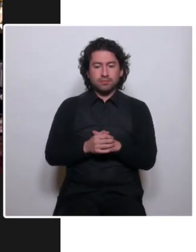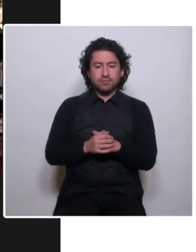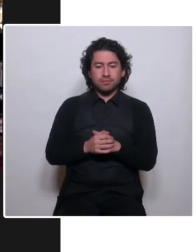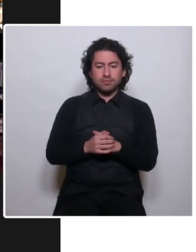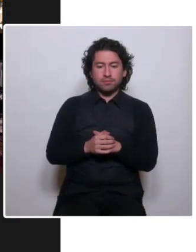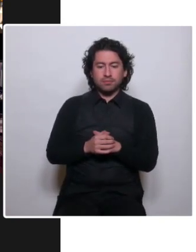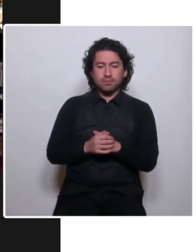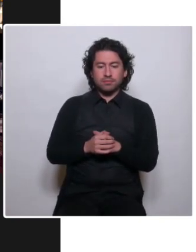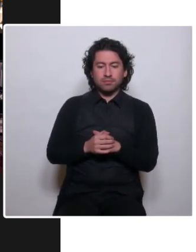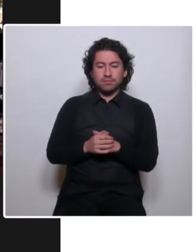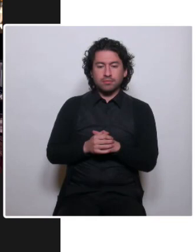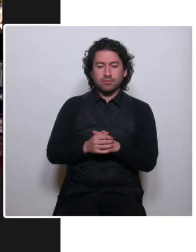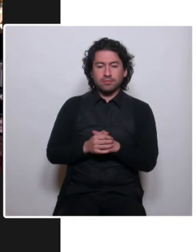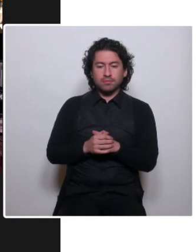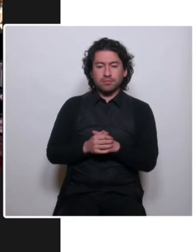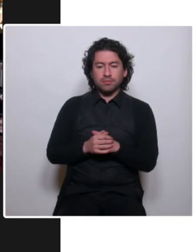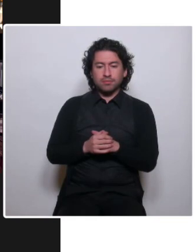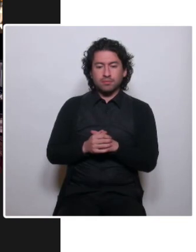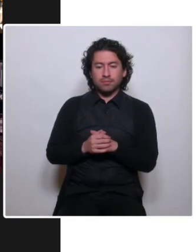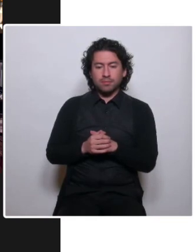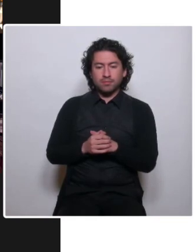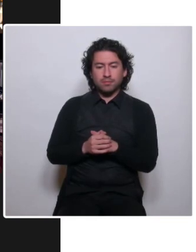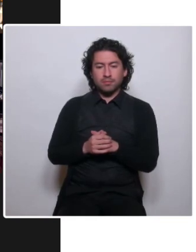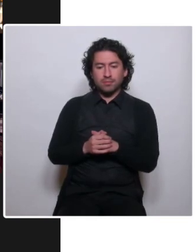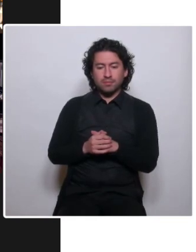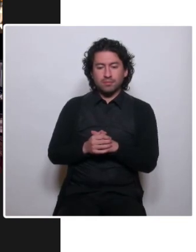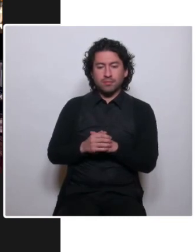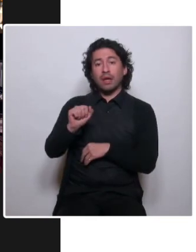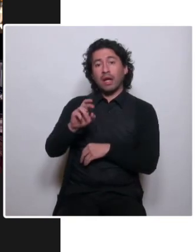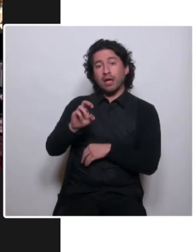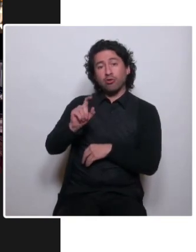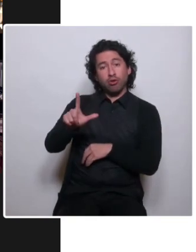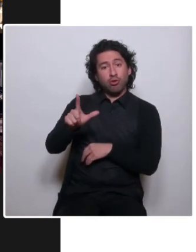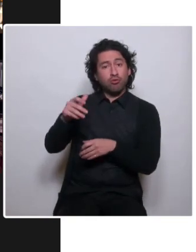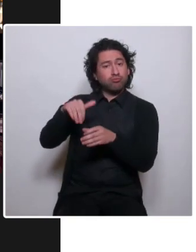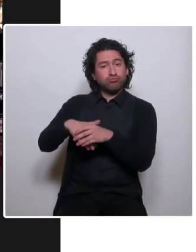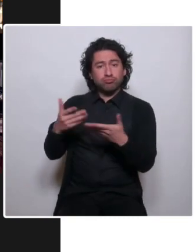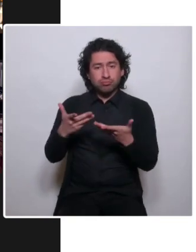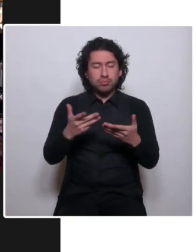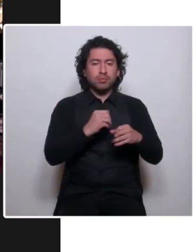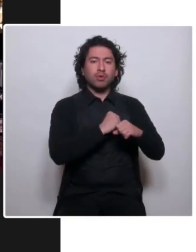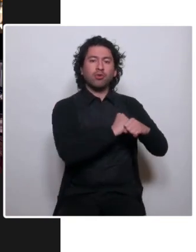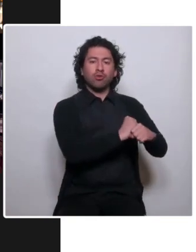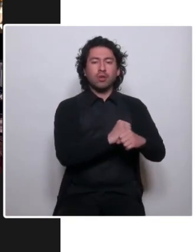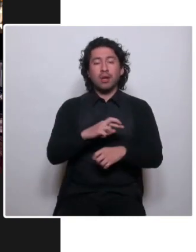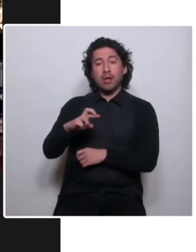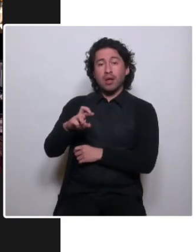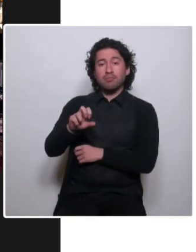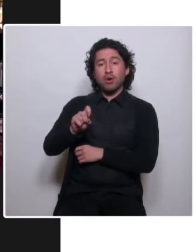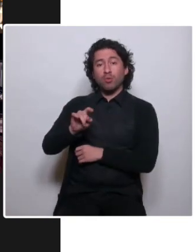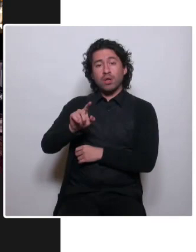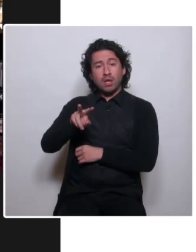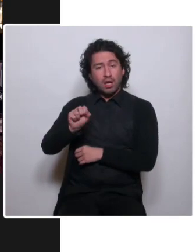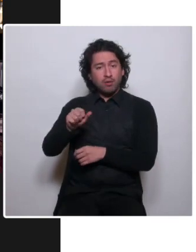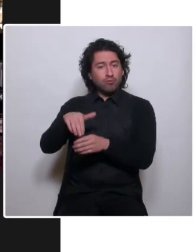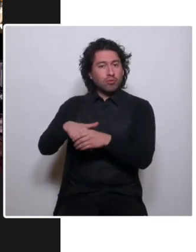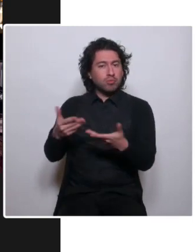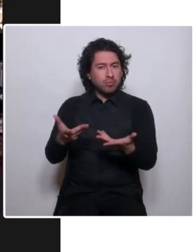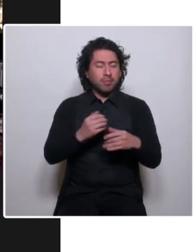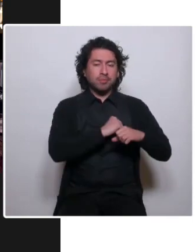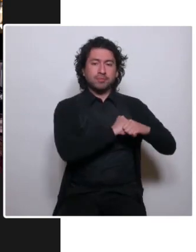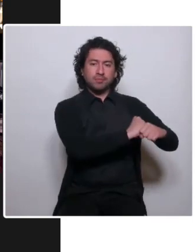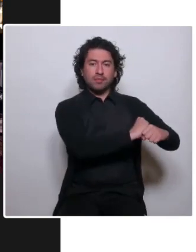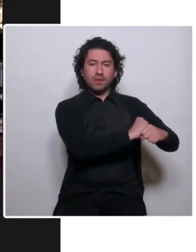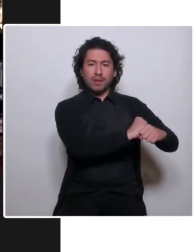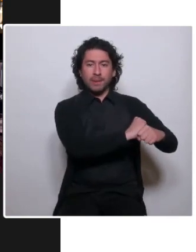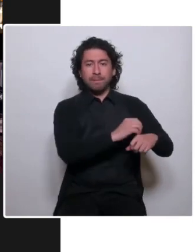Carol Baum, ¿cómo vota usted? En contra, señor secretario. Paulina Valenzuela, ¿usted cómo vota? En contra,